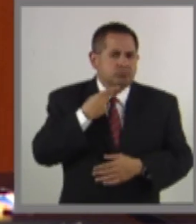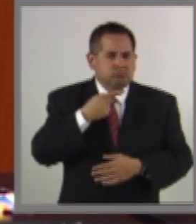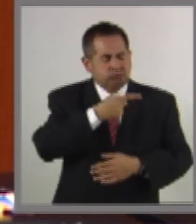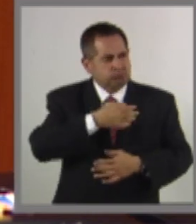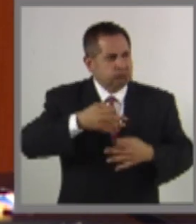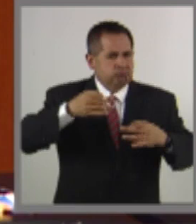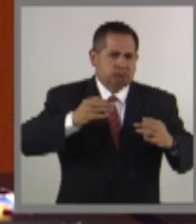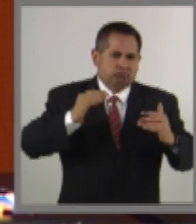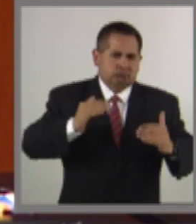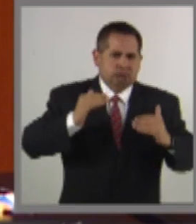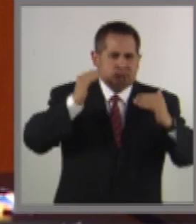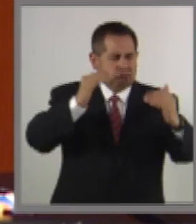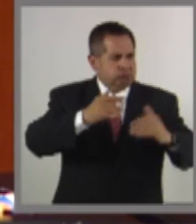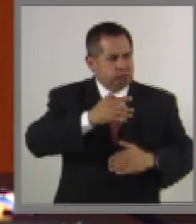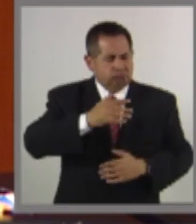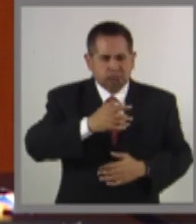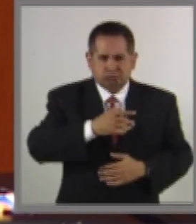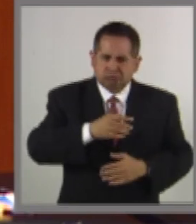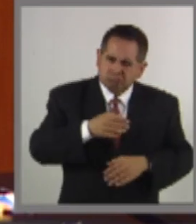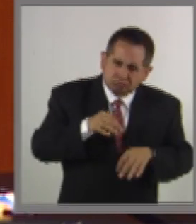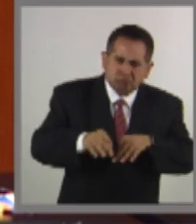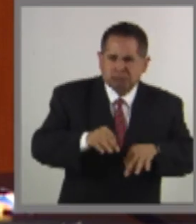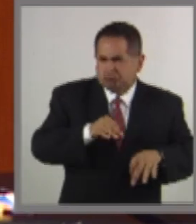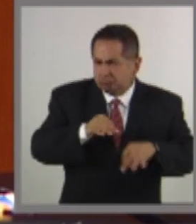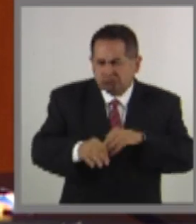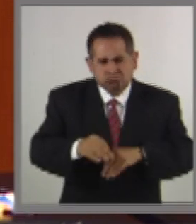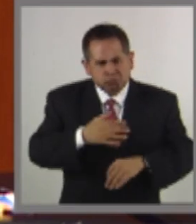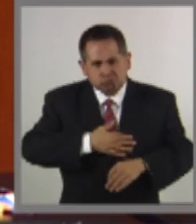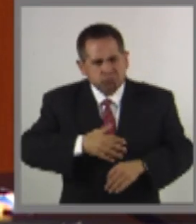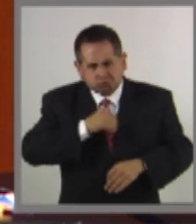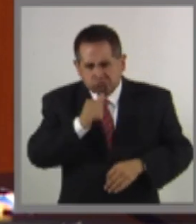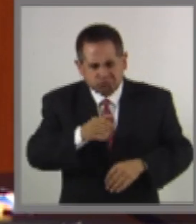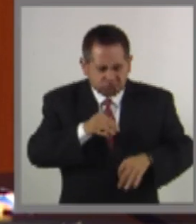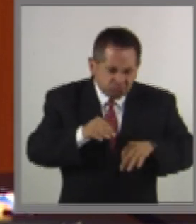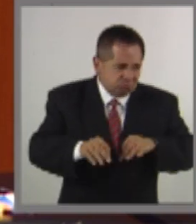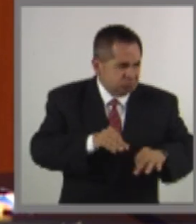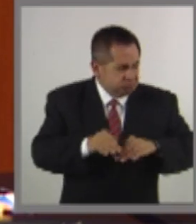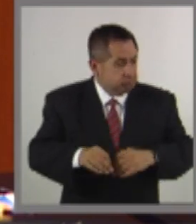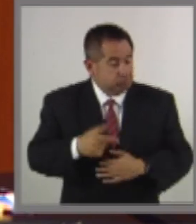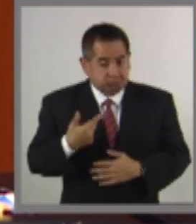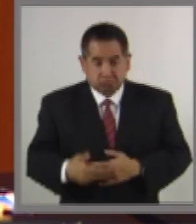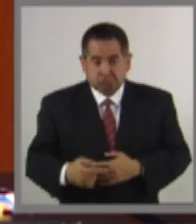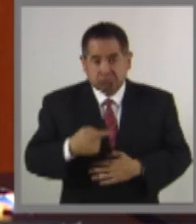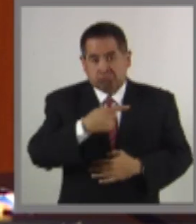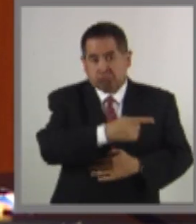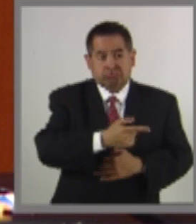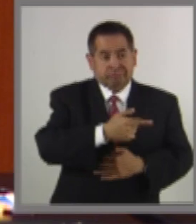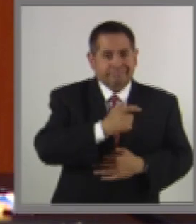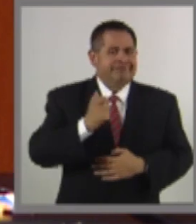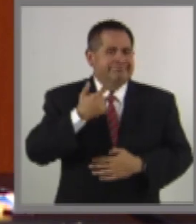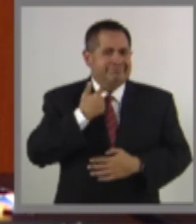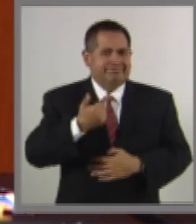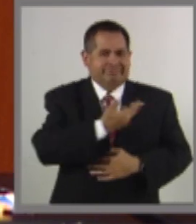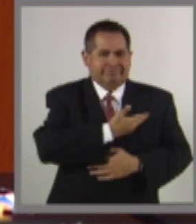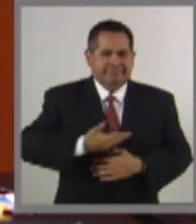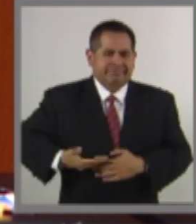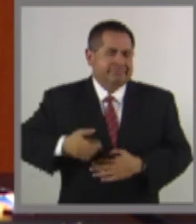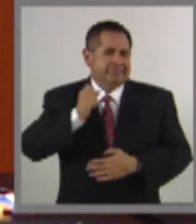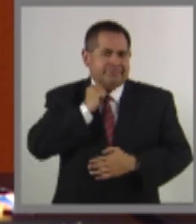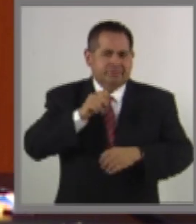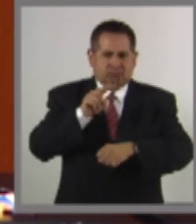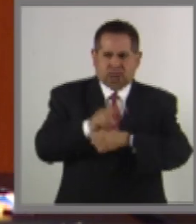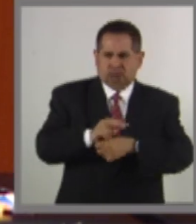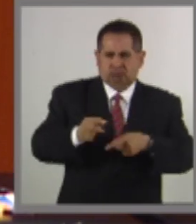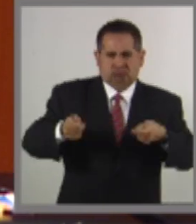tribuno incansable, al presidente del Senado que le tocó velar por